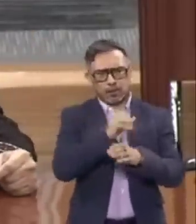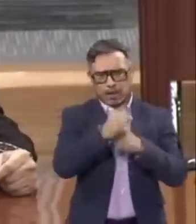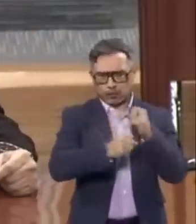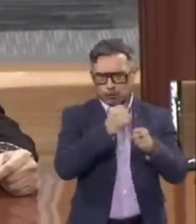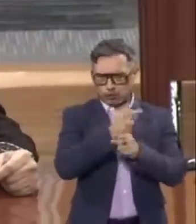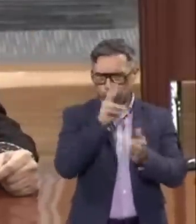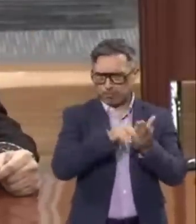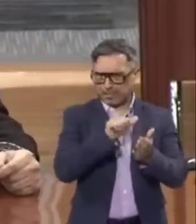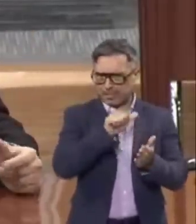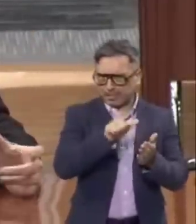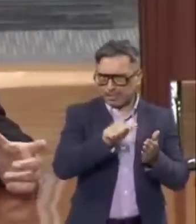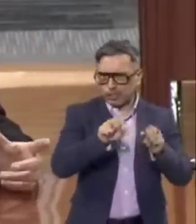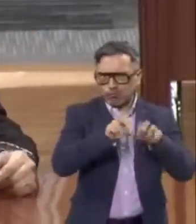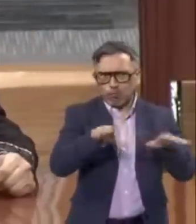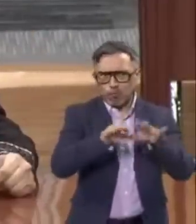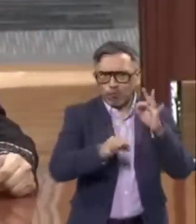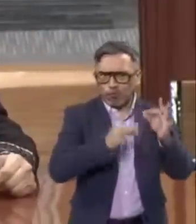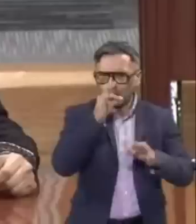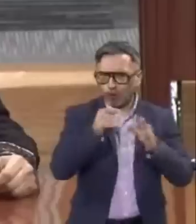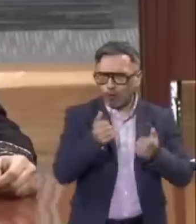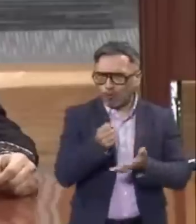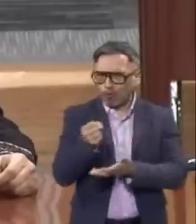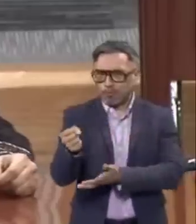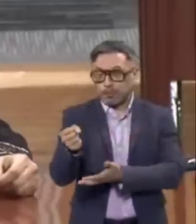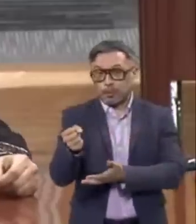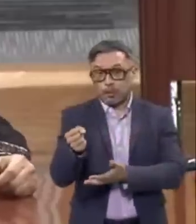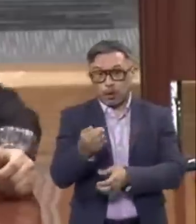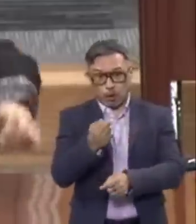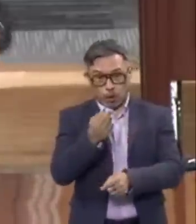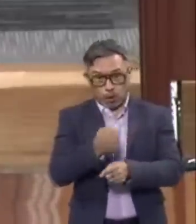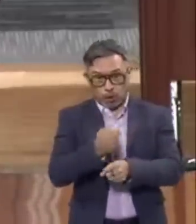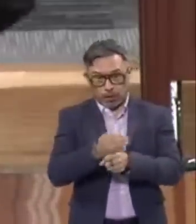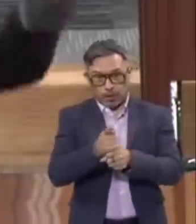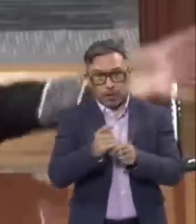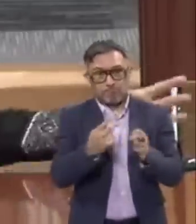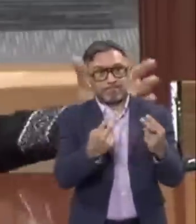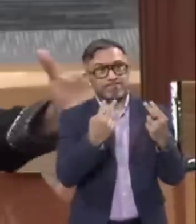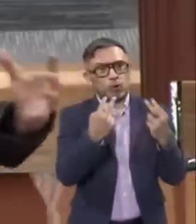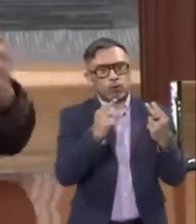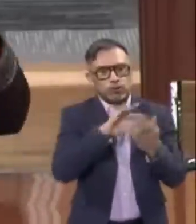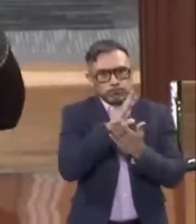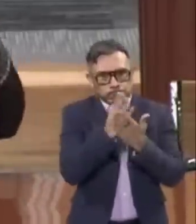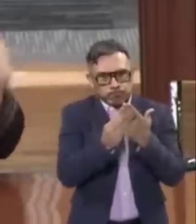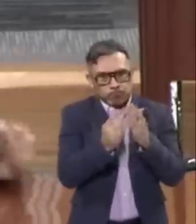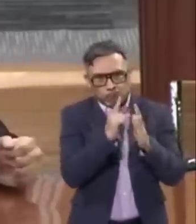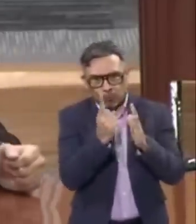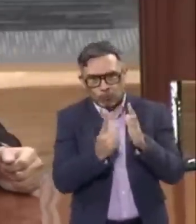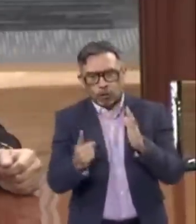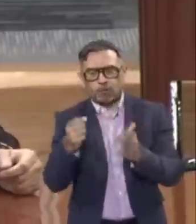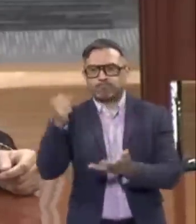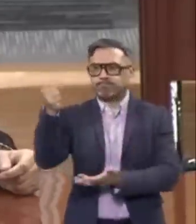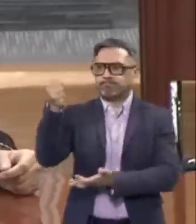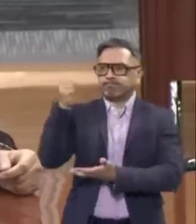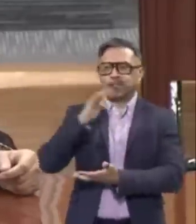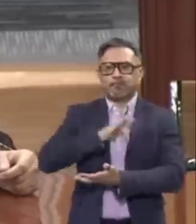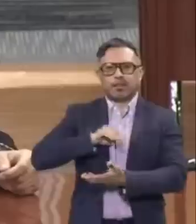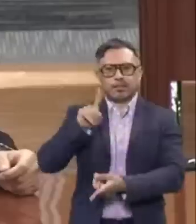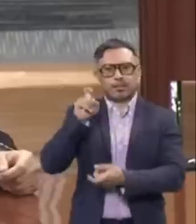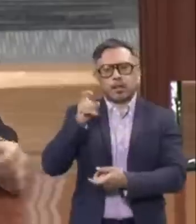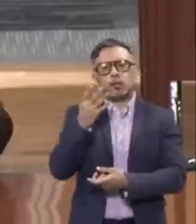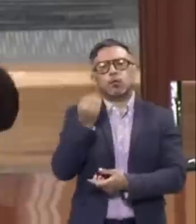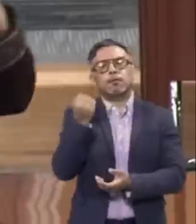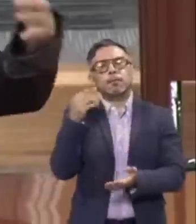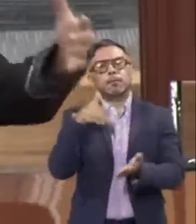2016. Y ahora, que saldrá por la puerta de atrás rebosante con sus 9 millones de pesos de